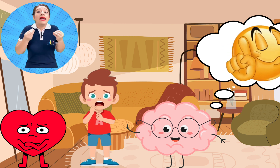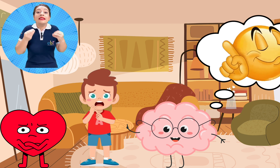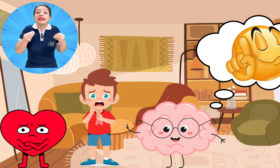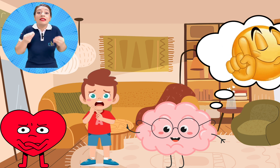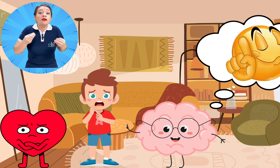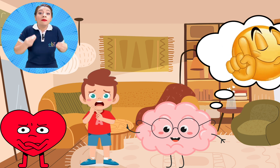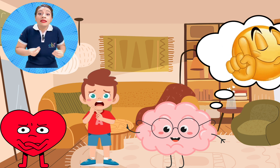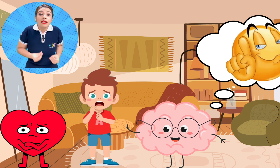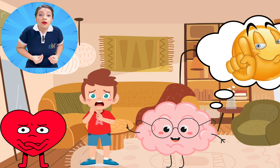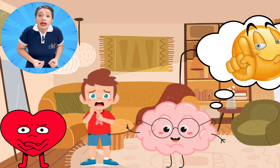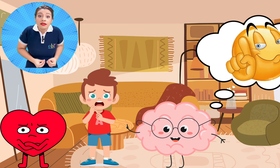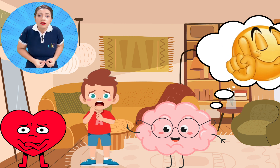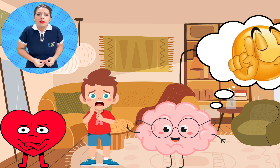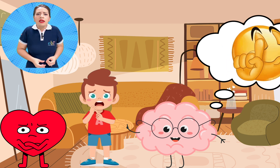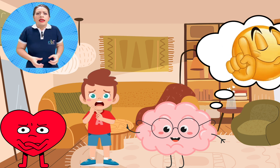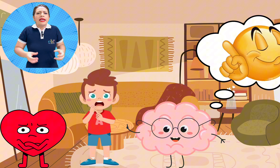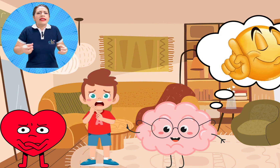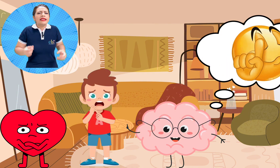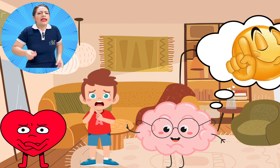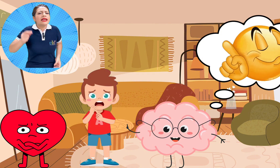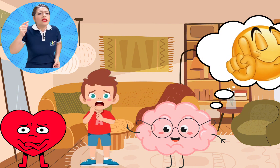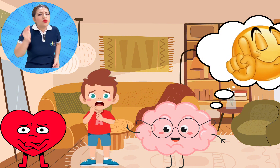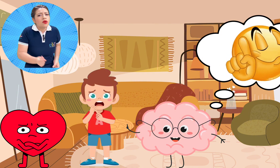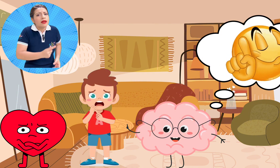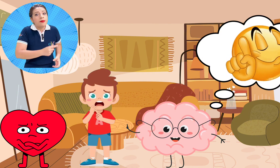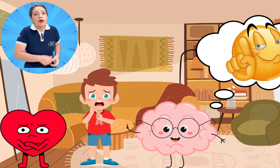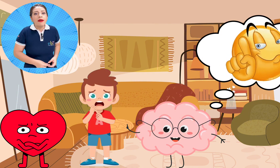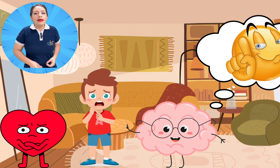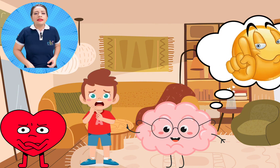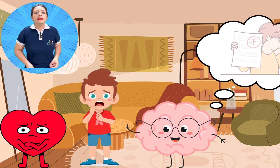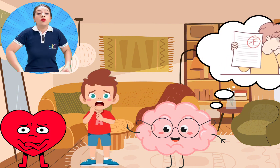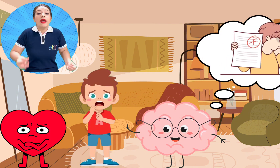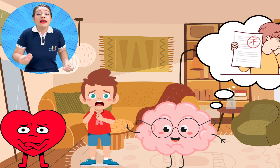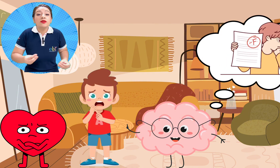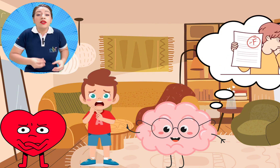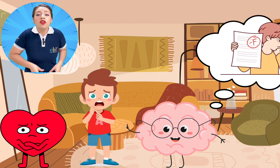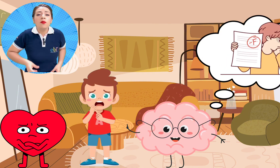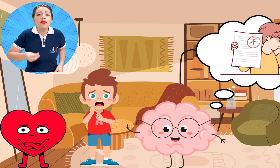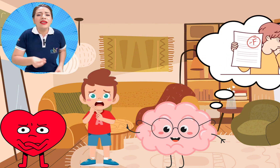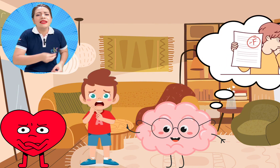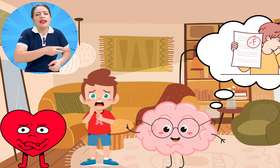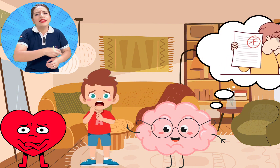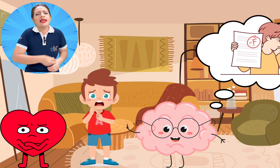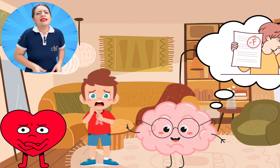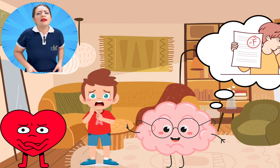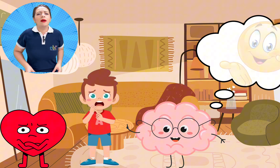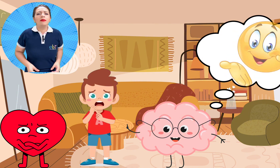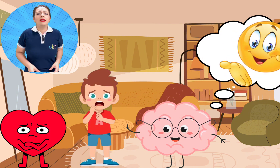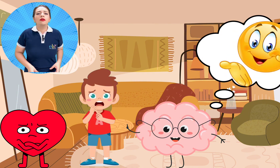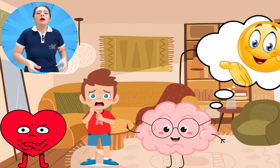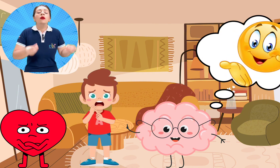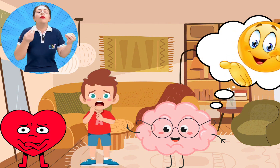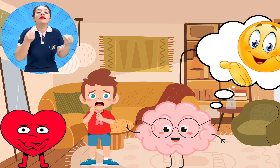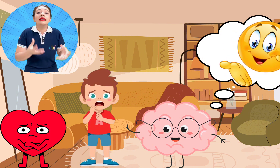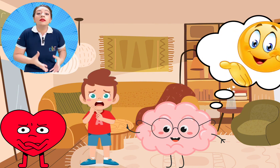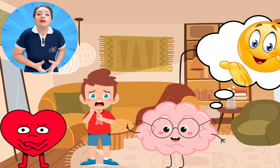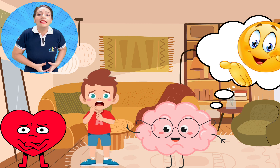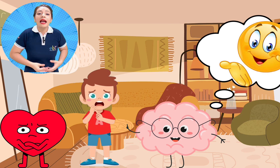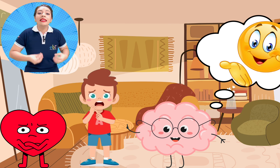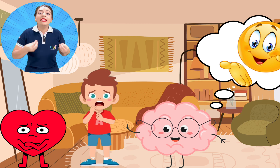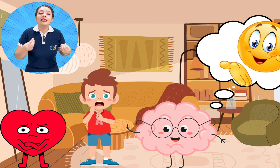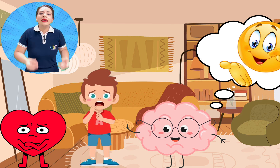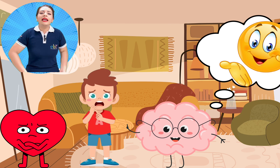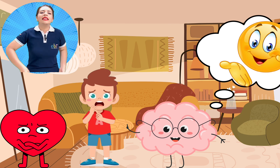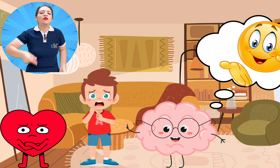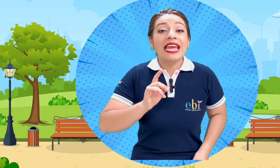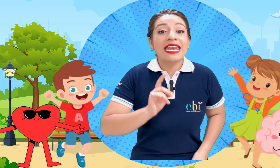No le hagas caso a Mr. Corazón. Él quiere que tú repruebes. Tú eres un niño muy inteligente, Pablito. Ponte a